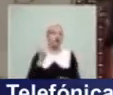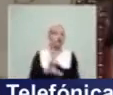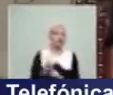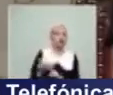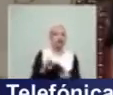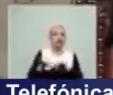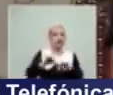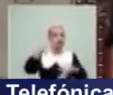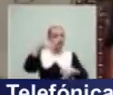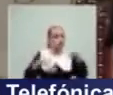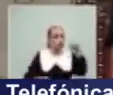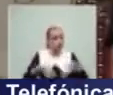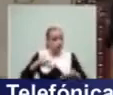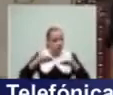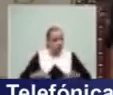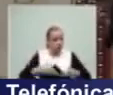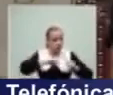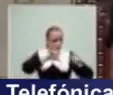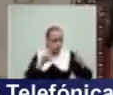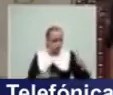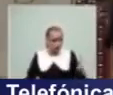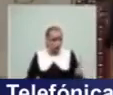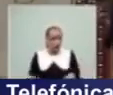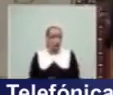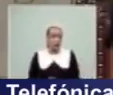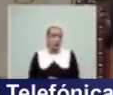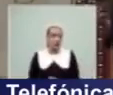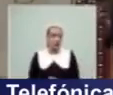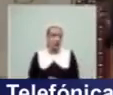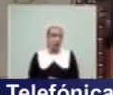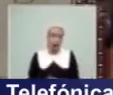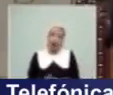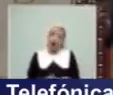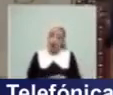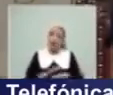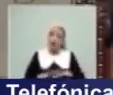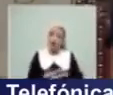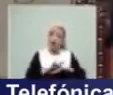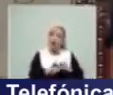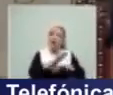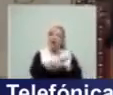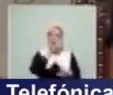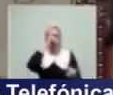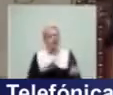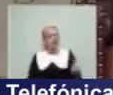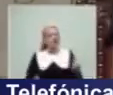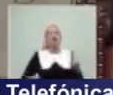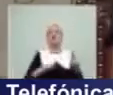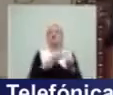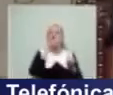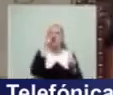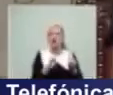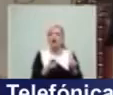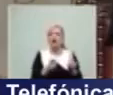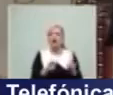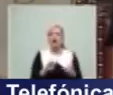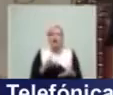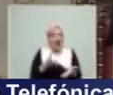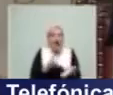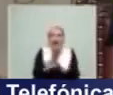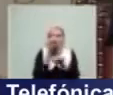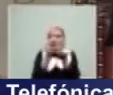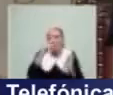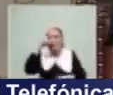recibimos más de 1,500,000 de asuntos al año y resolvemos un número similar de asuntos al año,